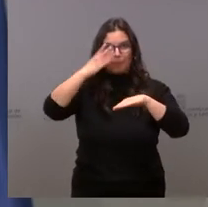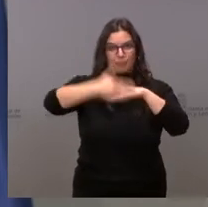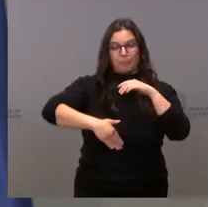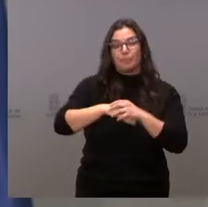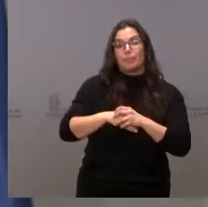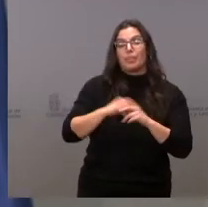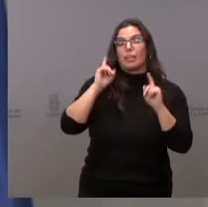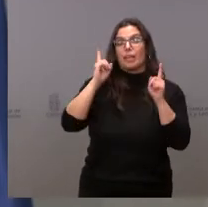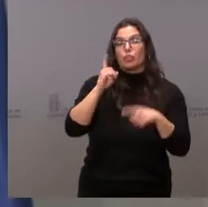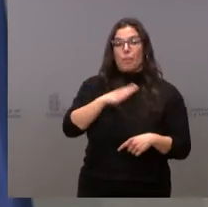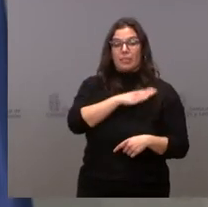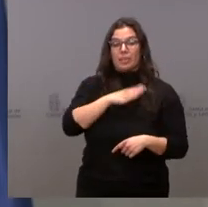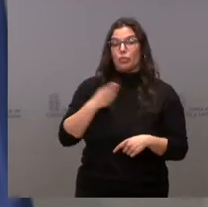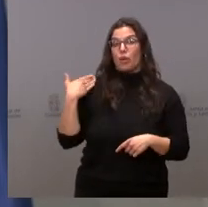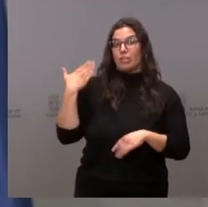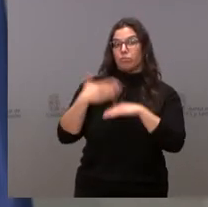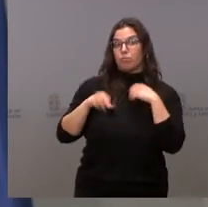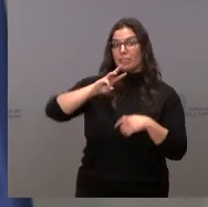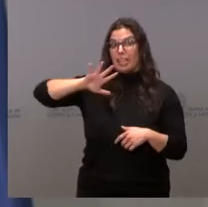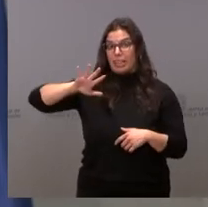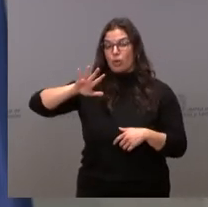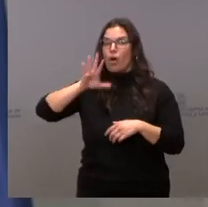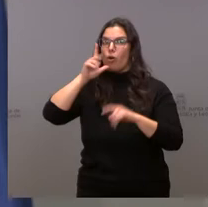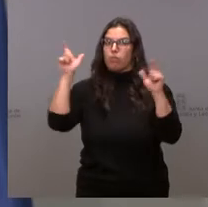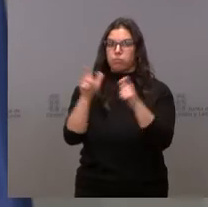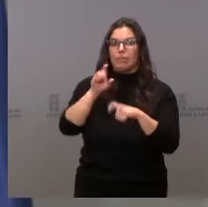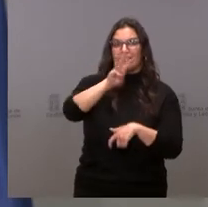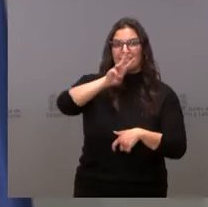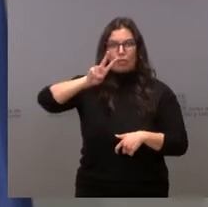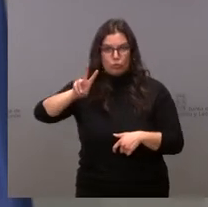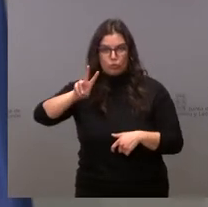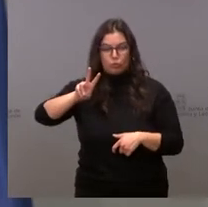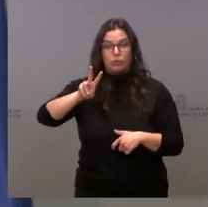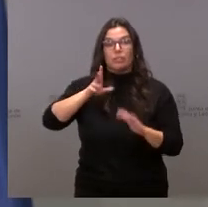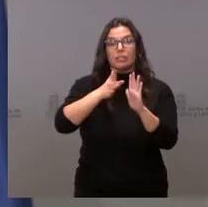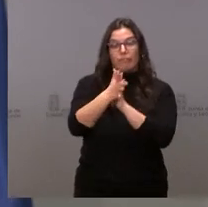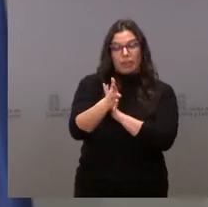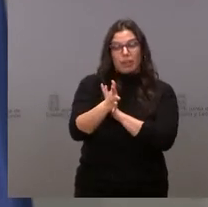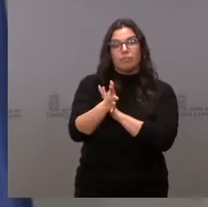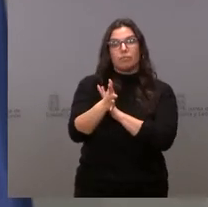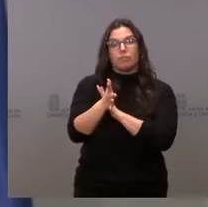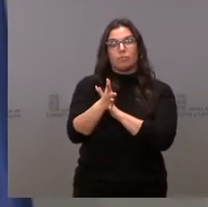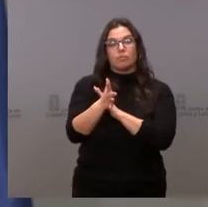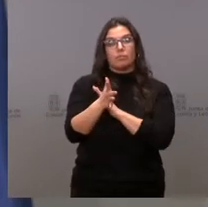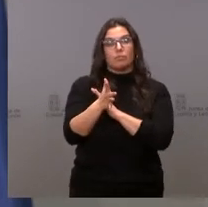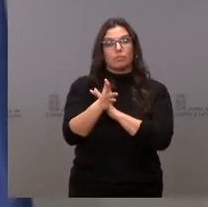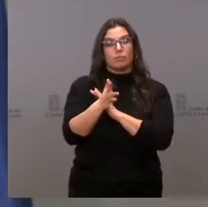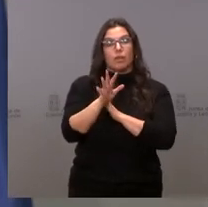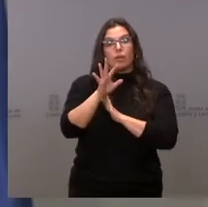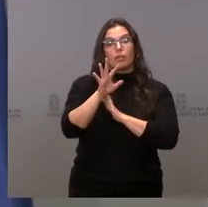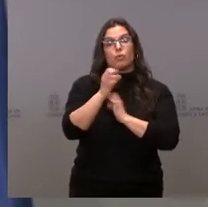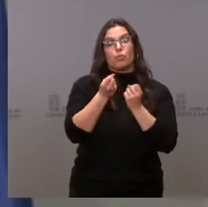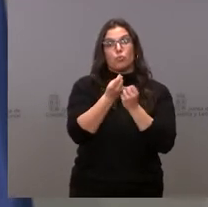bachillerato de 35 alumnos a 32 por tanto disminuye el número de